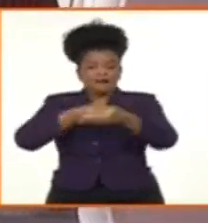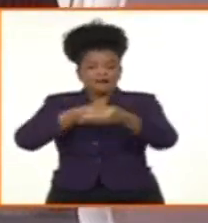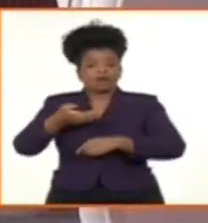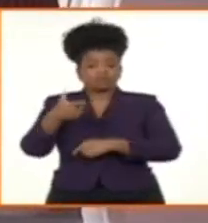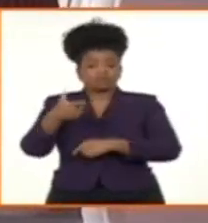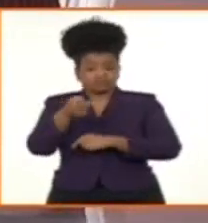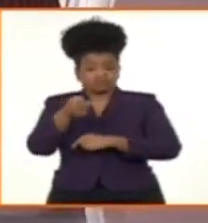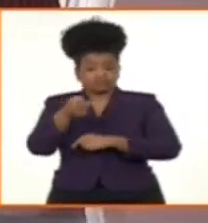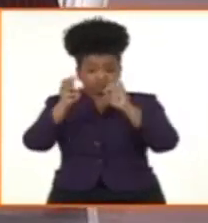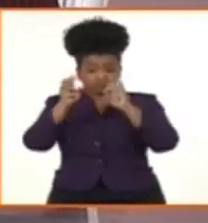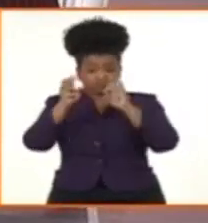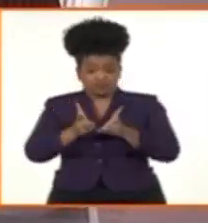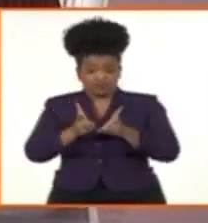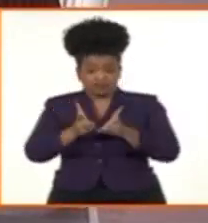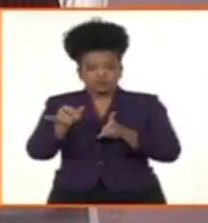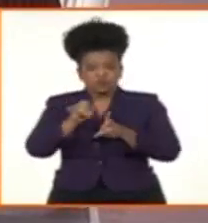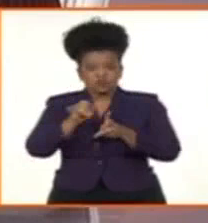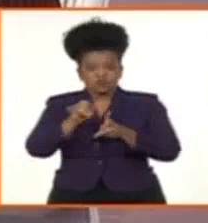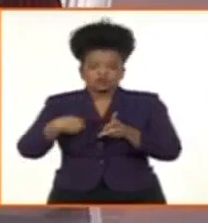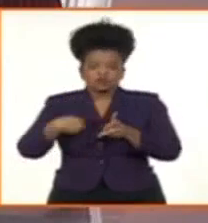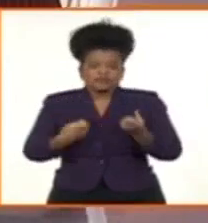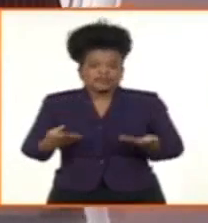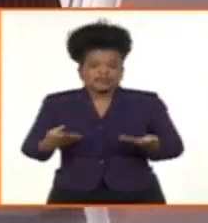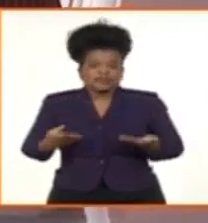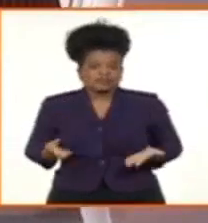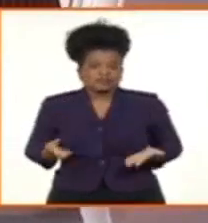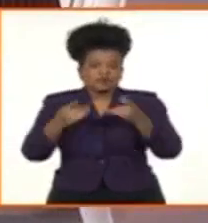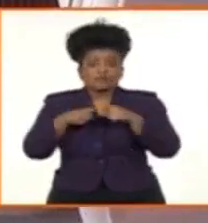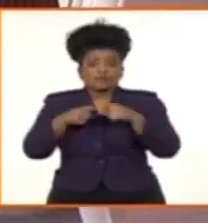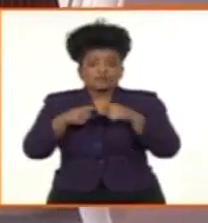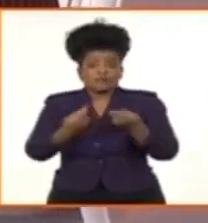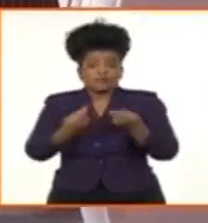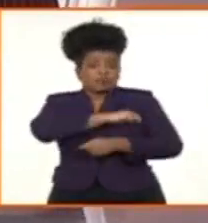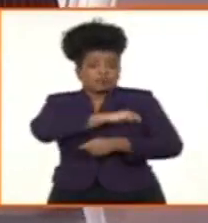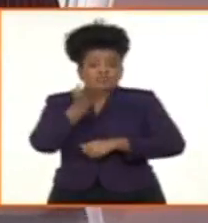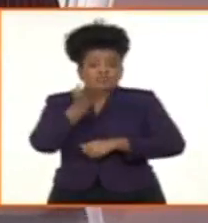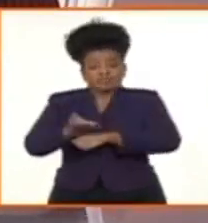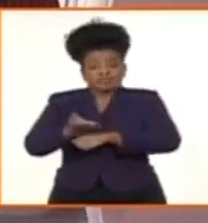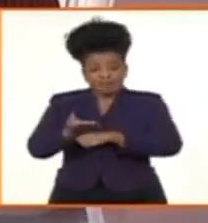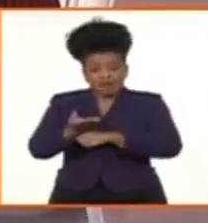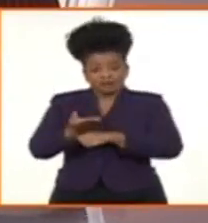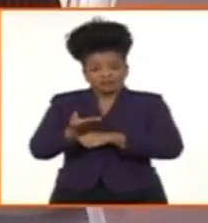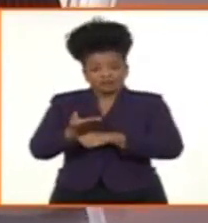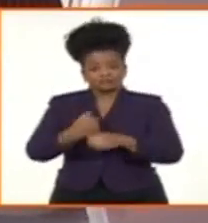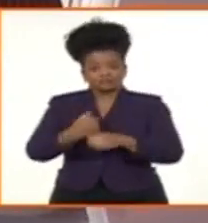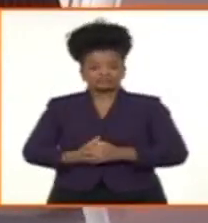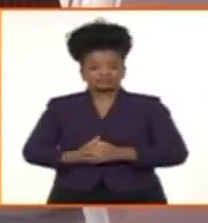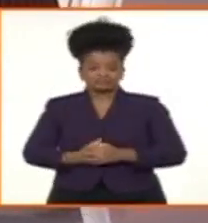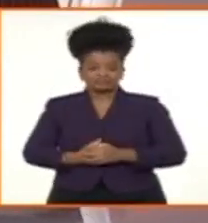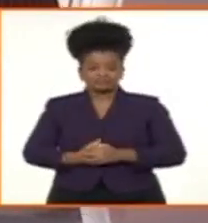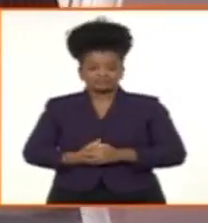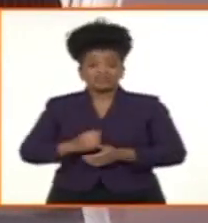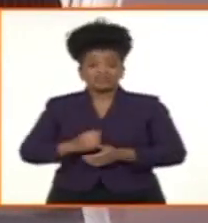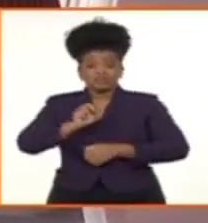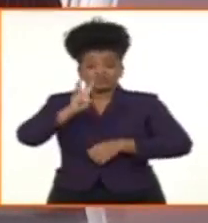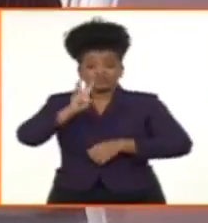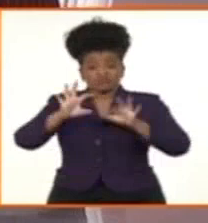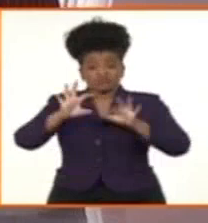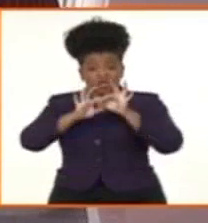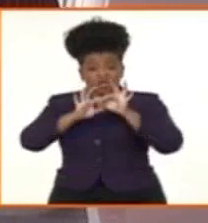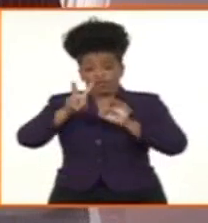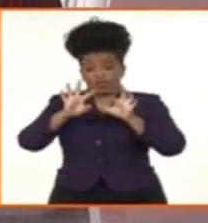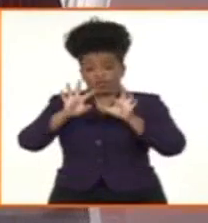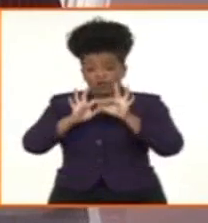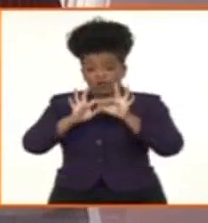también apostamos a ese desarrollo, es decir, la demanda de las capacidades de ancho de banda que van teniendo las instituciones, aunque en Cuba casi todas